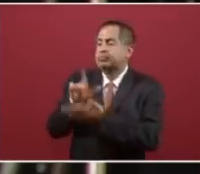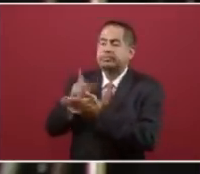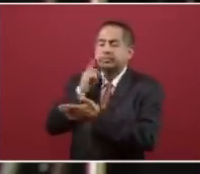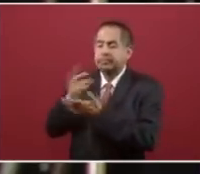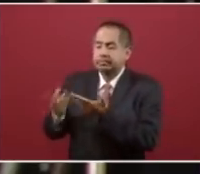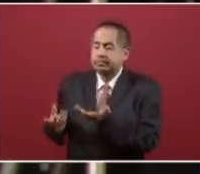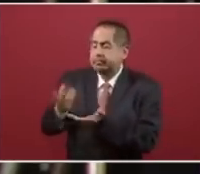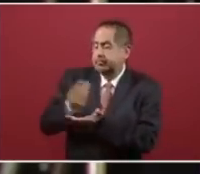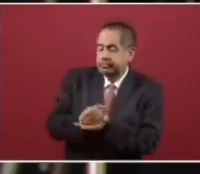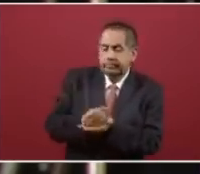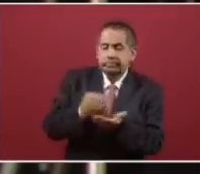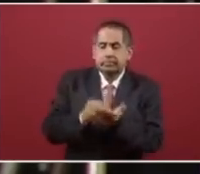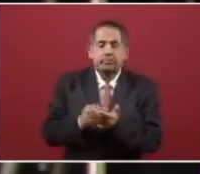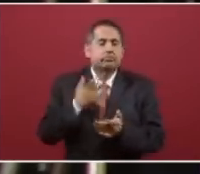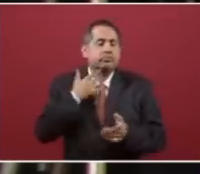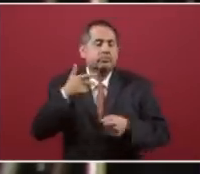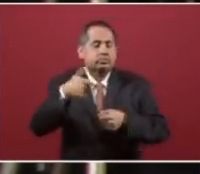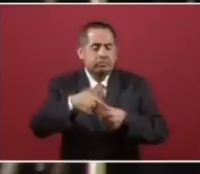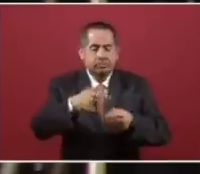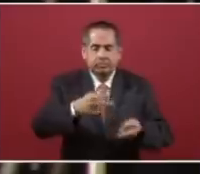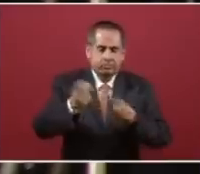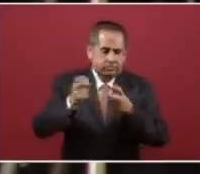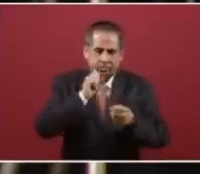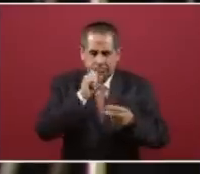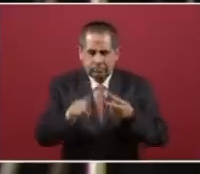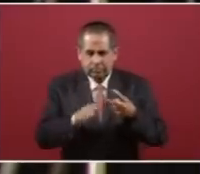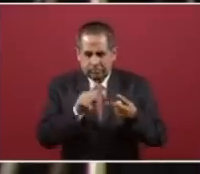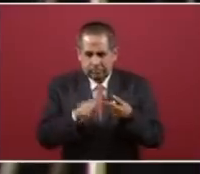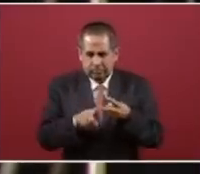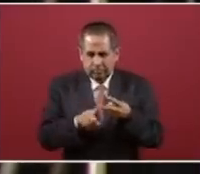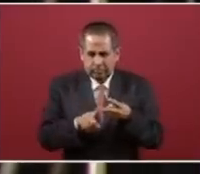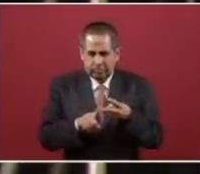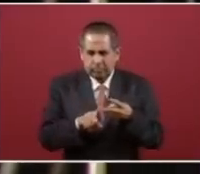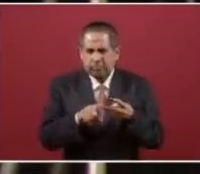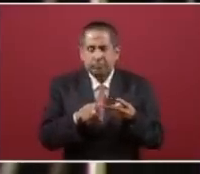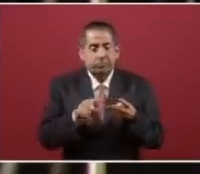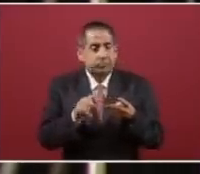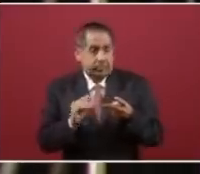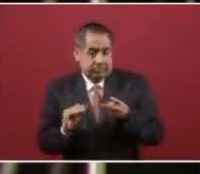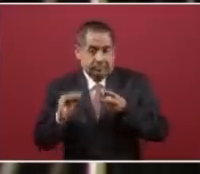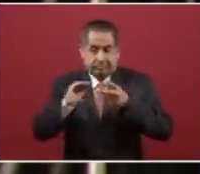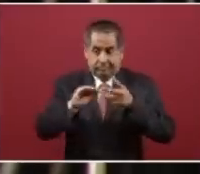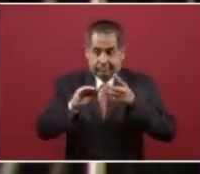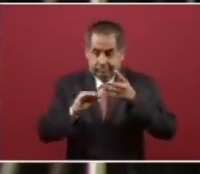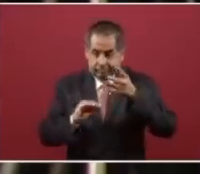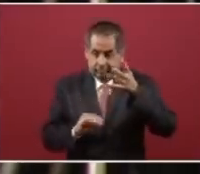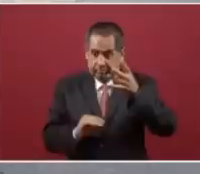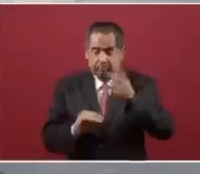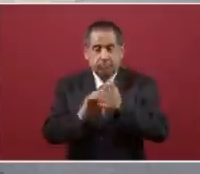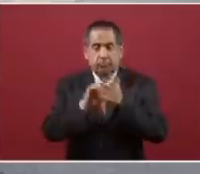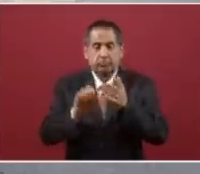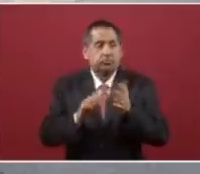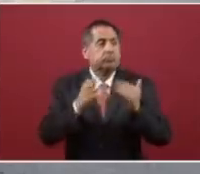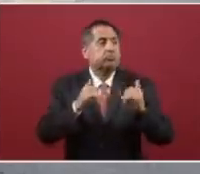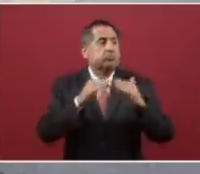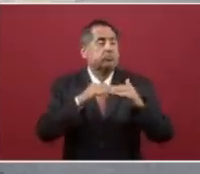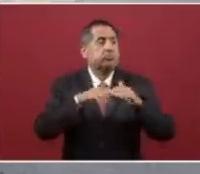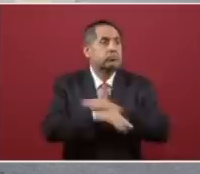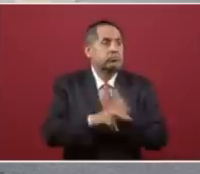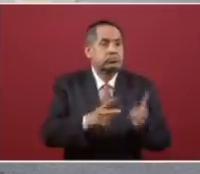se limita al gouache con 'la a los delitos que se expusieron sino ahora meten por ejemplo el caso de robo a casa-habitación